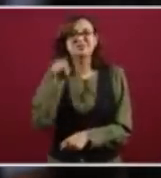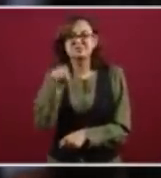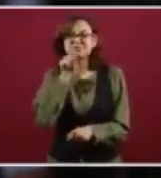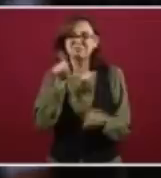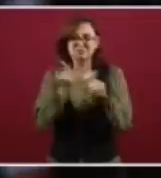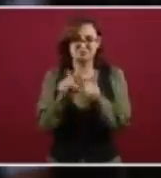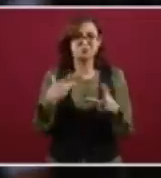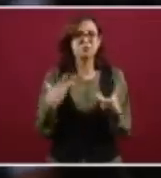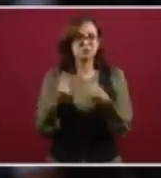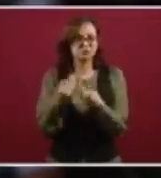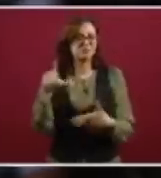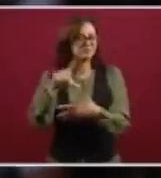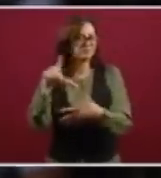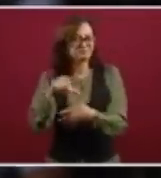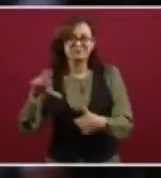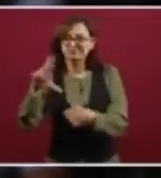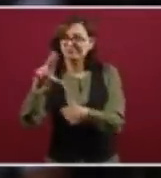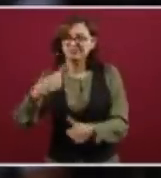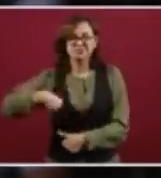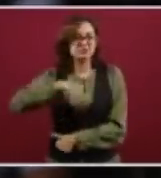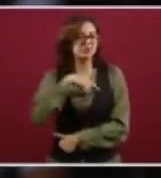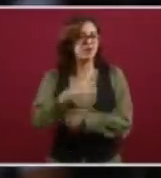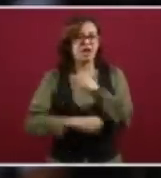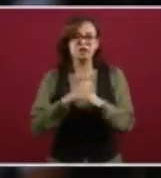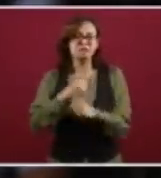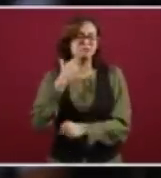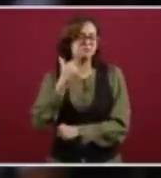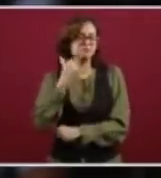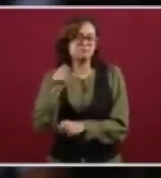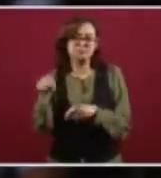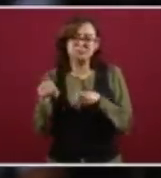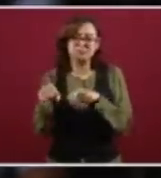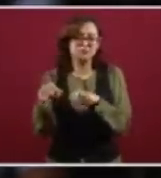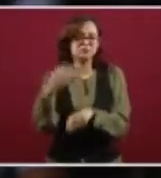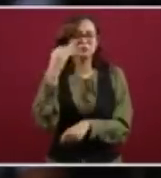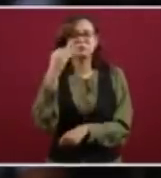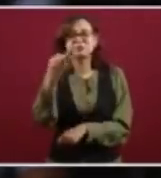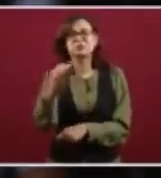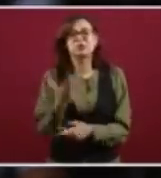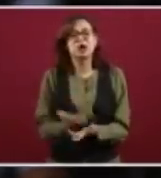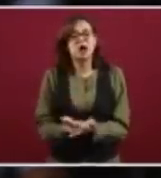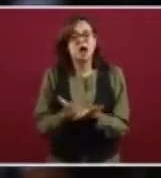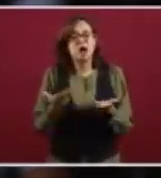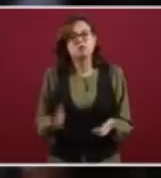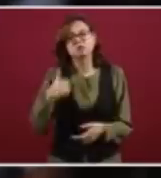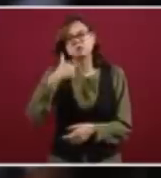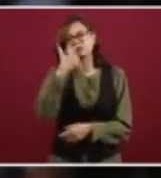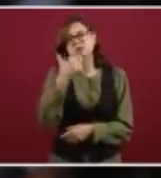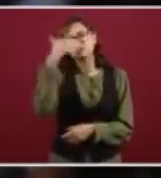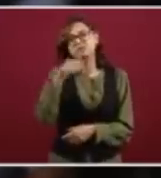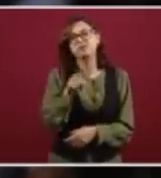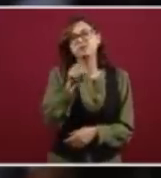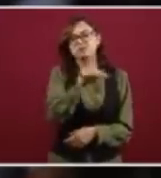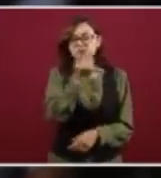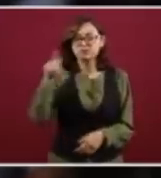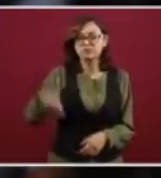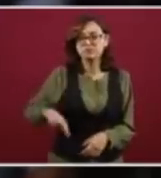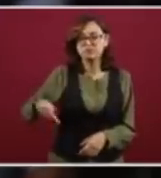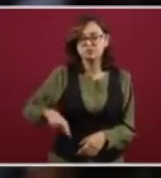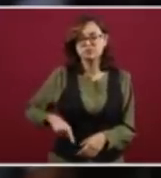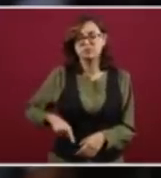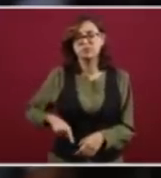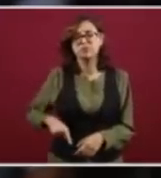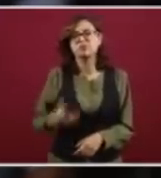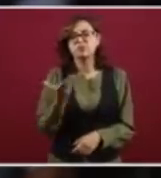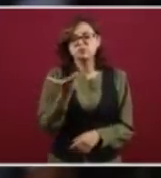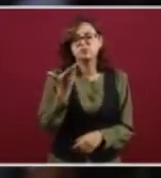ese Caribe. Hemos luchado por lo mismo durante tanto tiempo. Quisiera saber cuál va a ser la postura de su gobierno y la postura